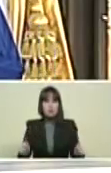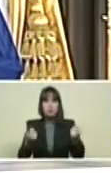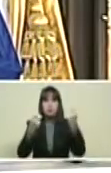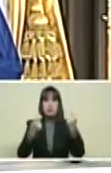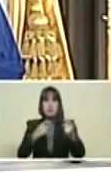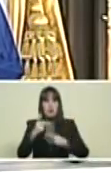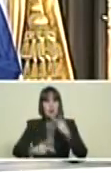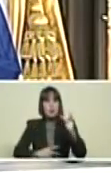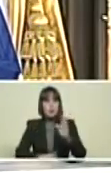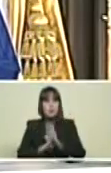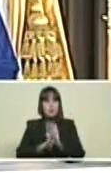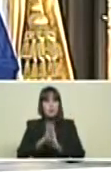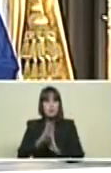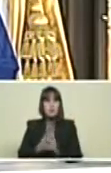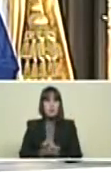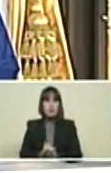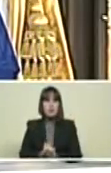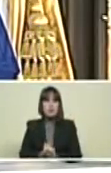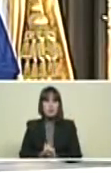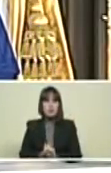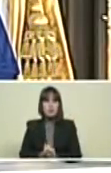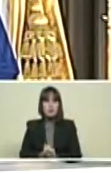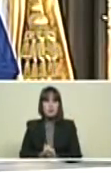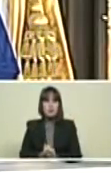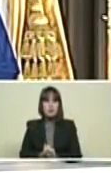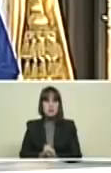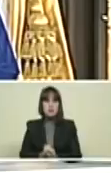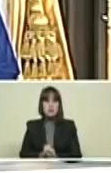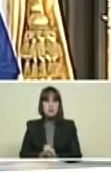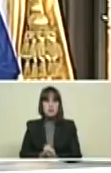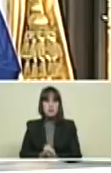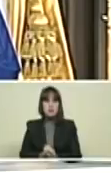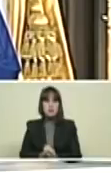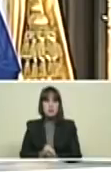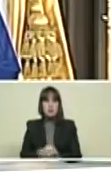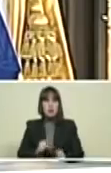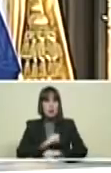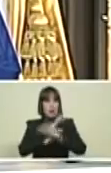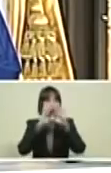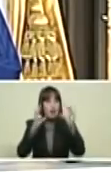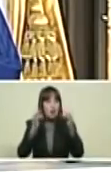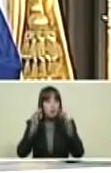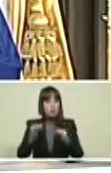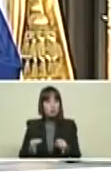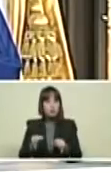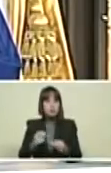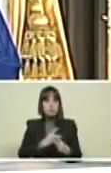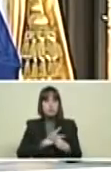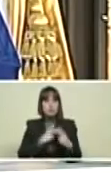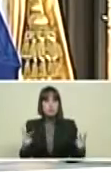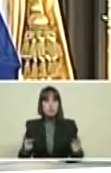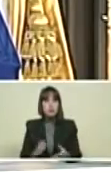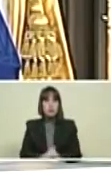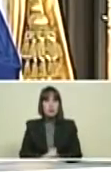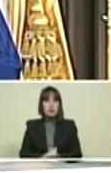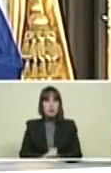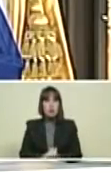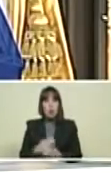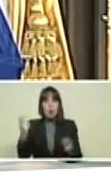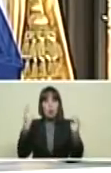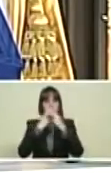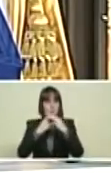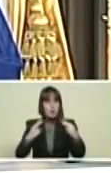desarrollo. Se sabe que Venezuela tiene un liderazgo muy firme, muy claro, muy valiente y un compromiso muy